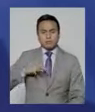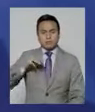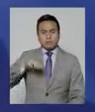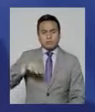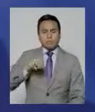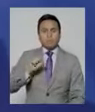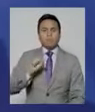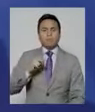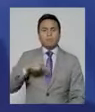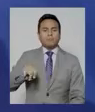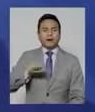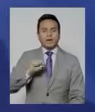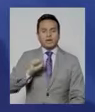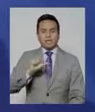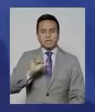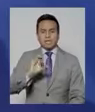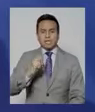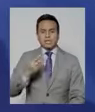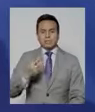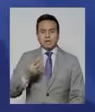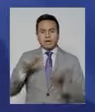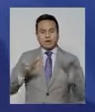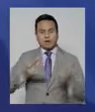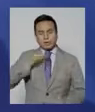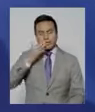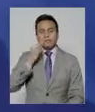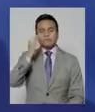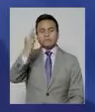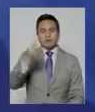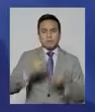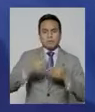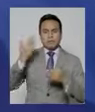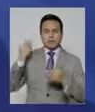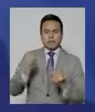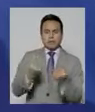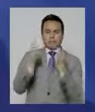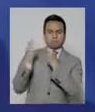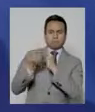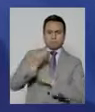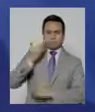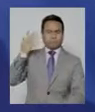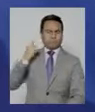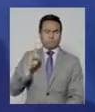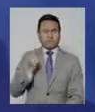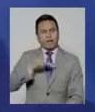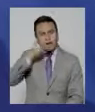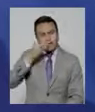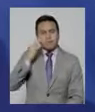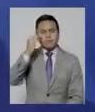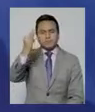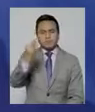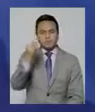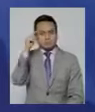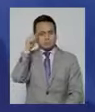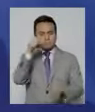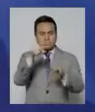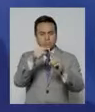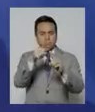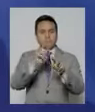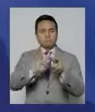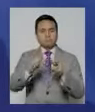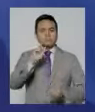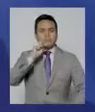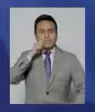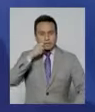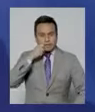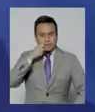Mañalich. Quiero hablar del futuro y no del pasado. Y obviamente que el horizonte futuro